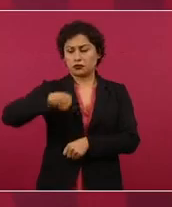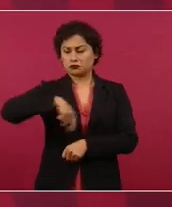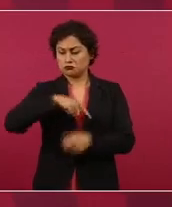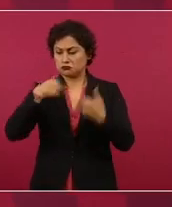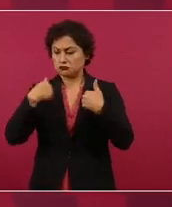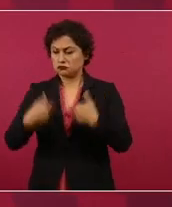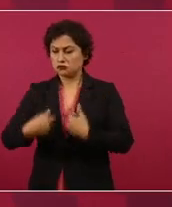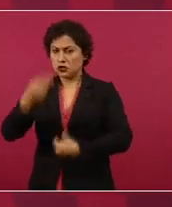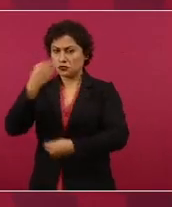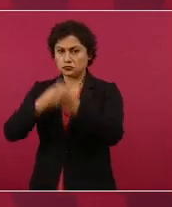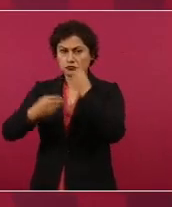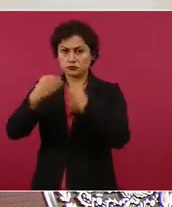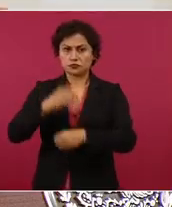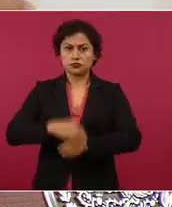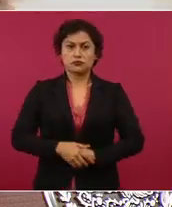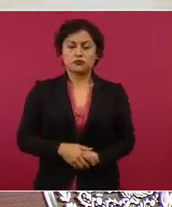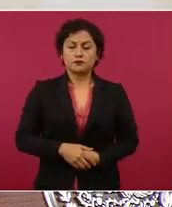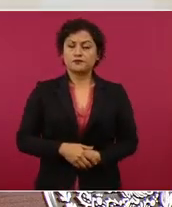que las tortillas